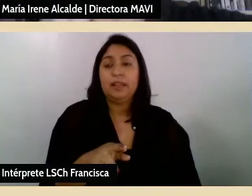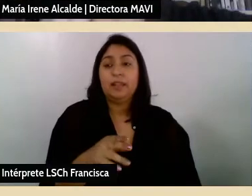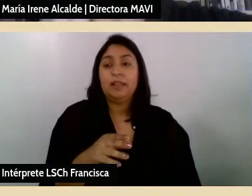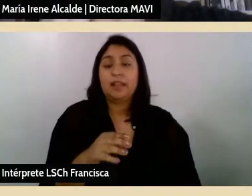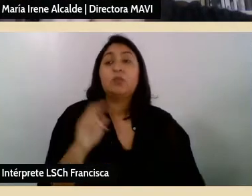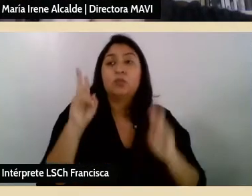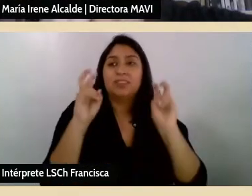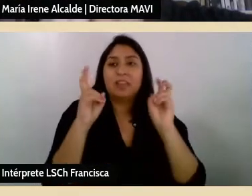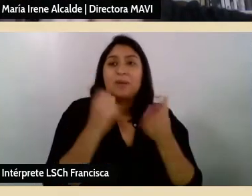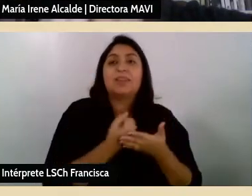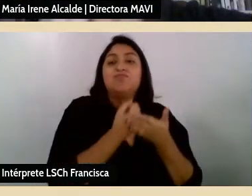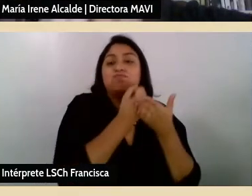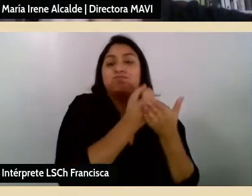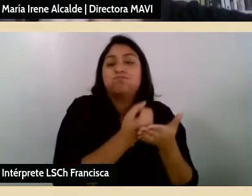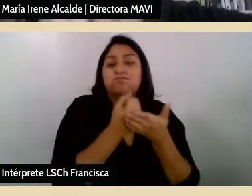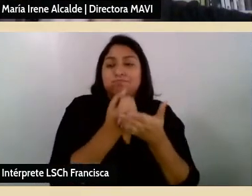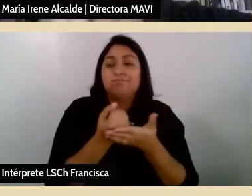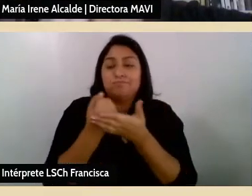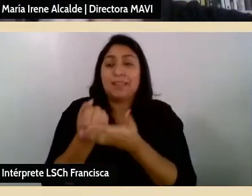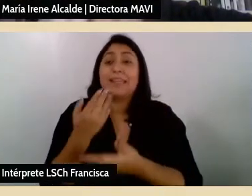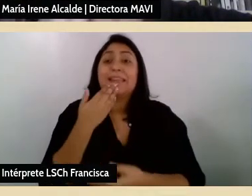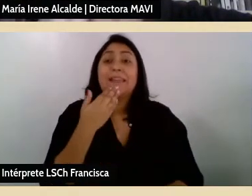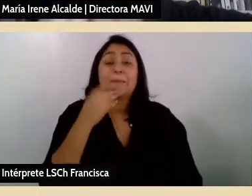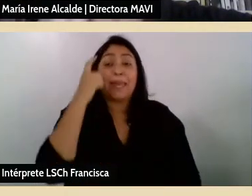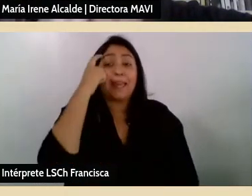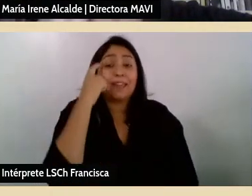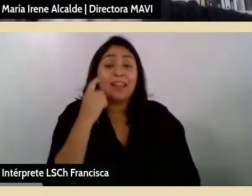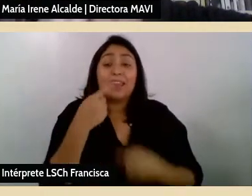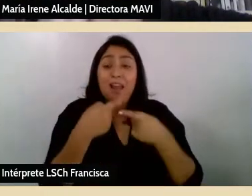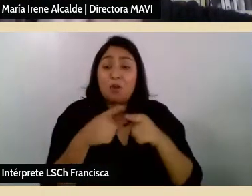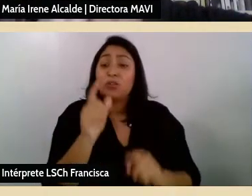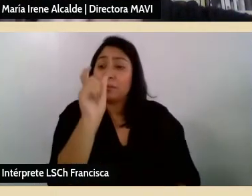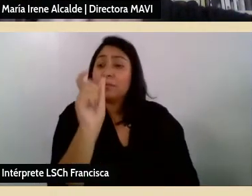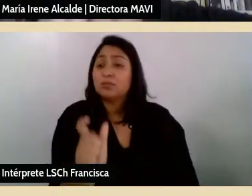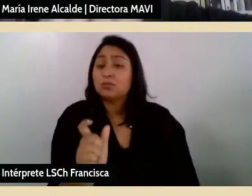también en el creer en el otro. Yo siento